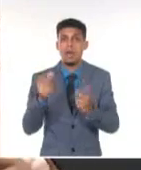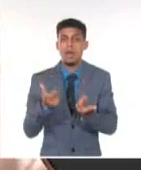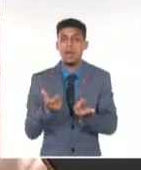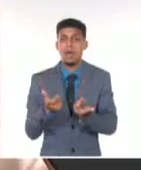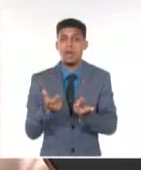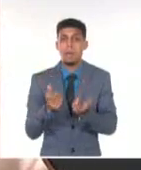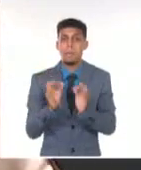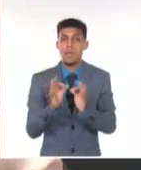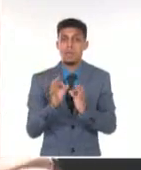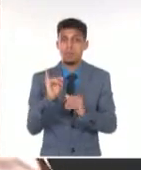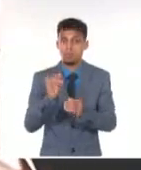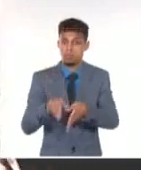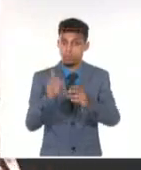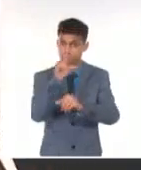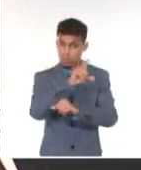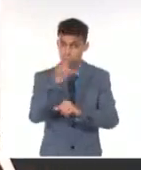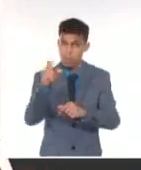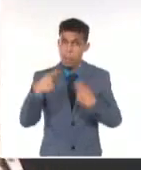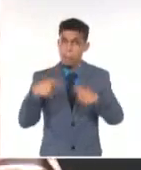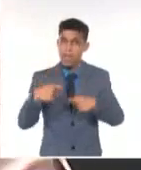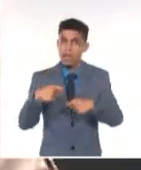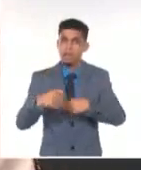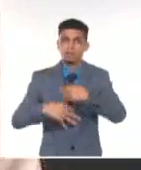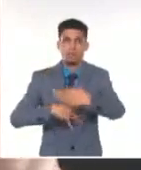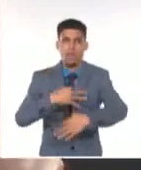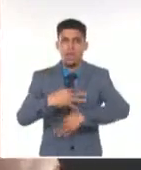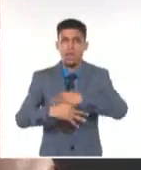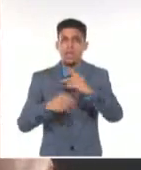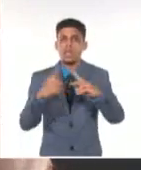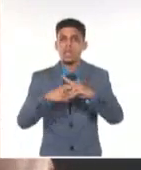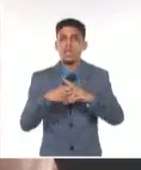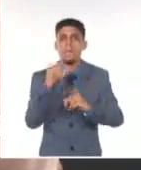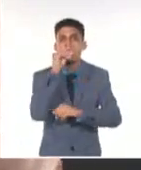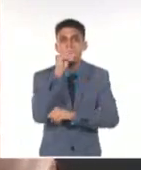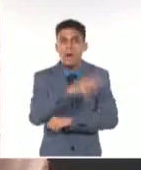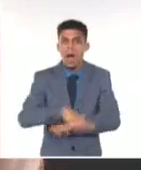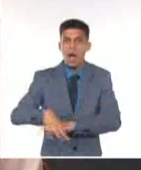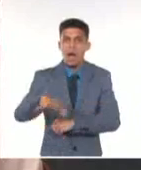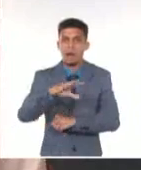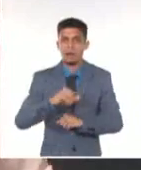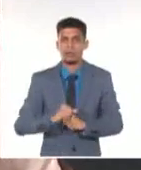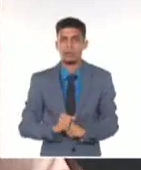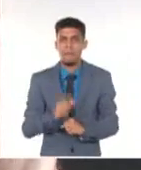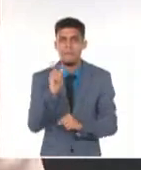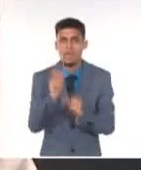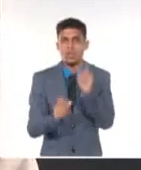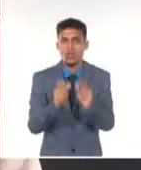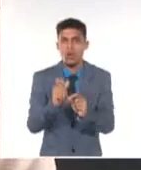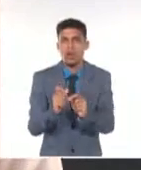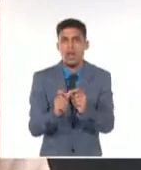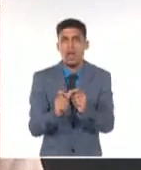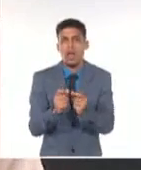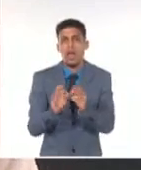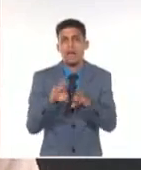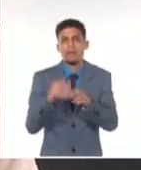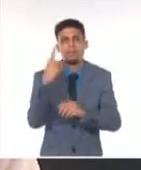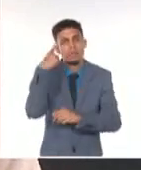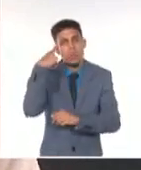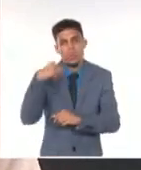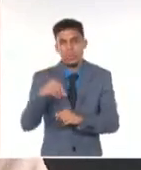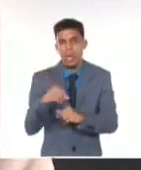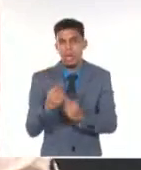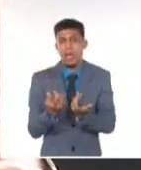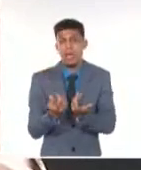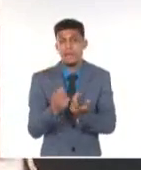las instituciones y a nivel de comunidad. Las personas ahora en varios lugares no tienen la energía eléctrica,